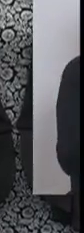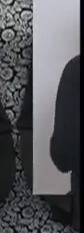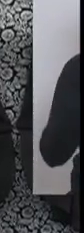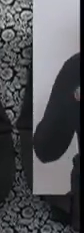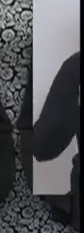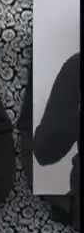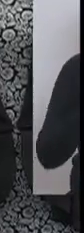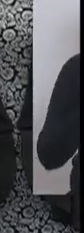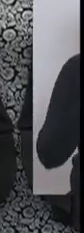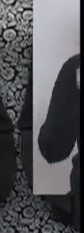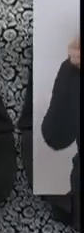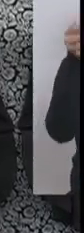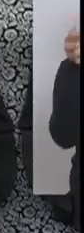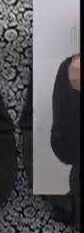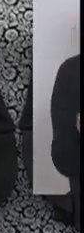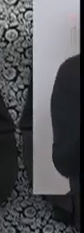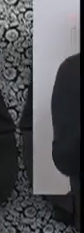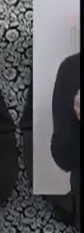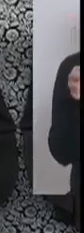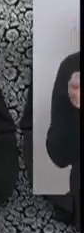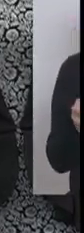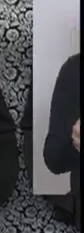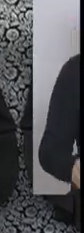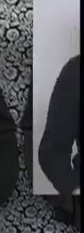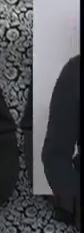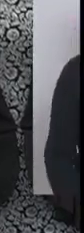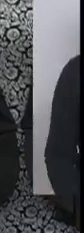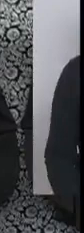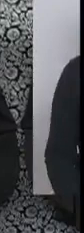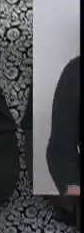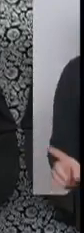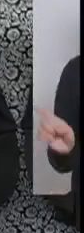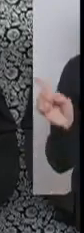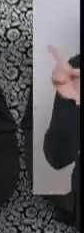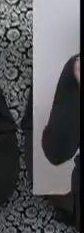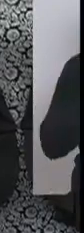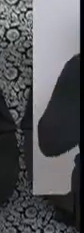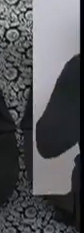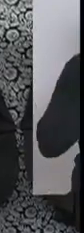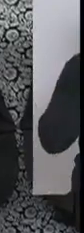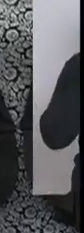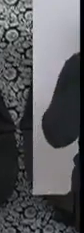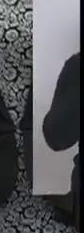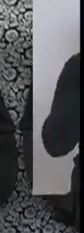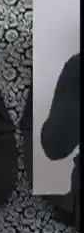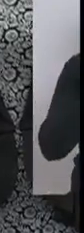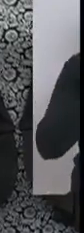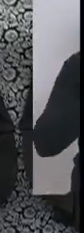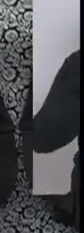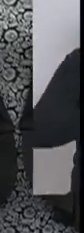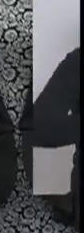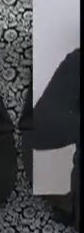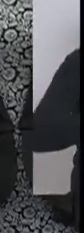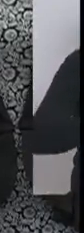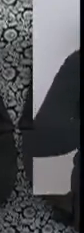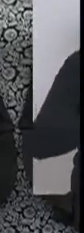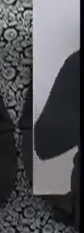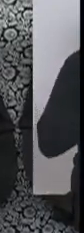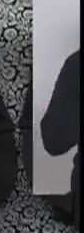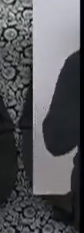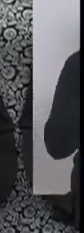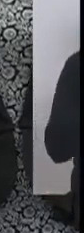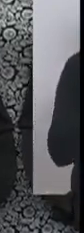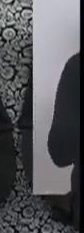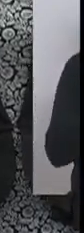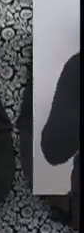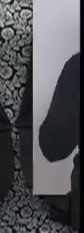gobierno aparece ingresando un proyecto de una reforma y le buscan la quinta pata al gato, le ingresan indicaciones, la